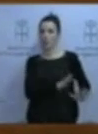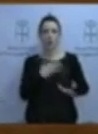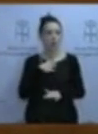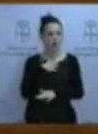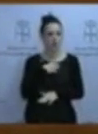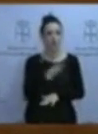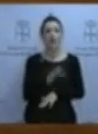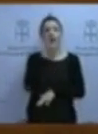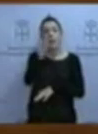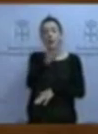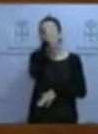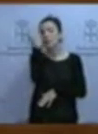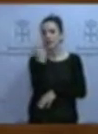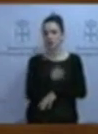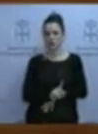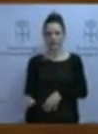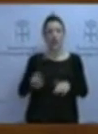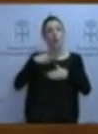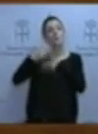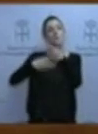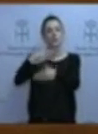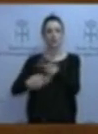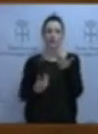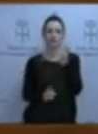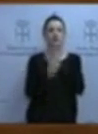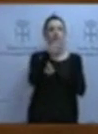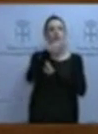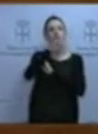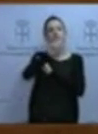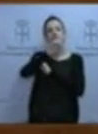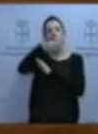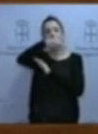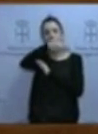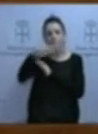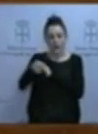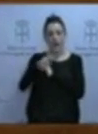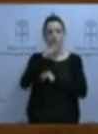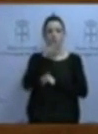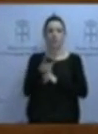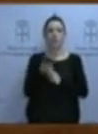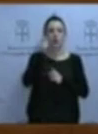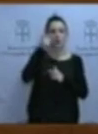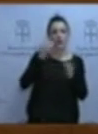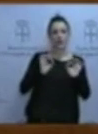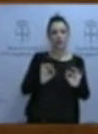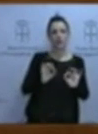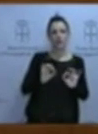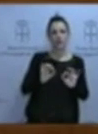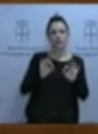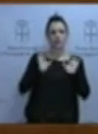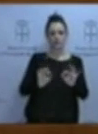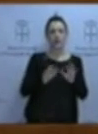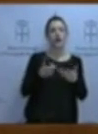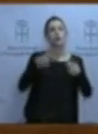alto el cuestionable proceso de desarrollo de FIMBA, con más solombres que lluz, lo